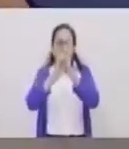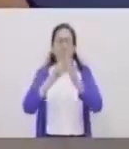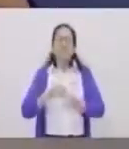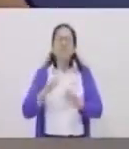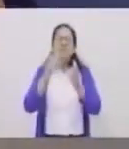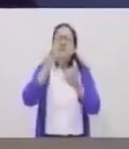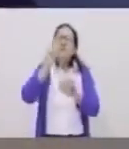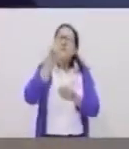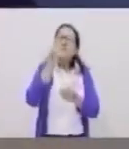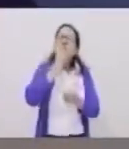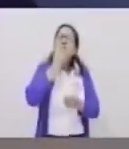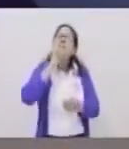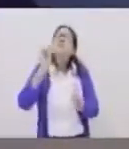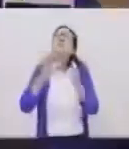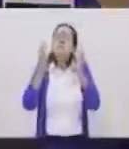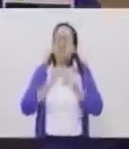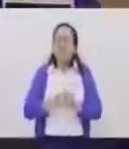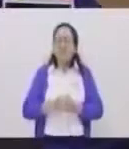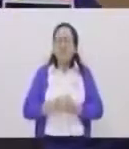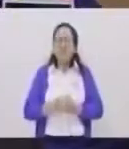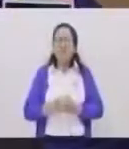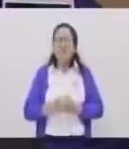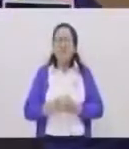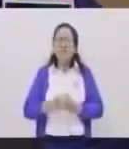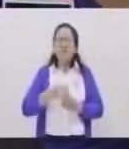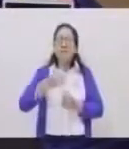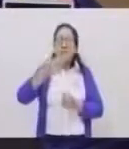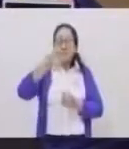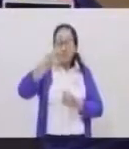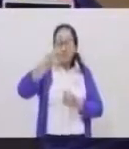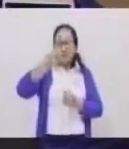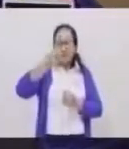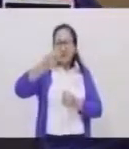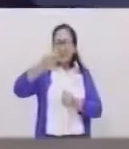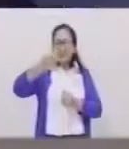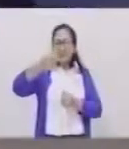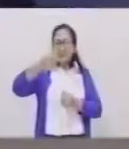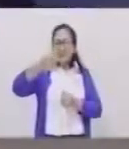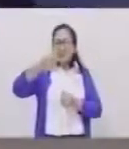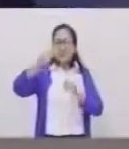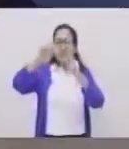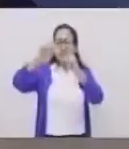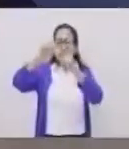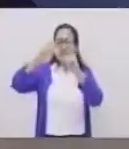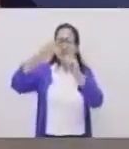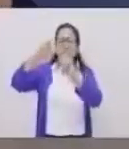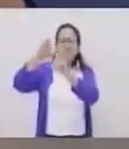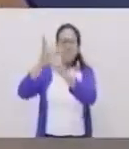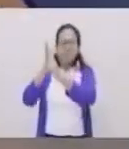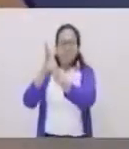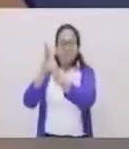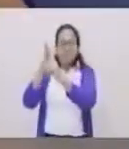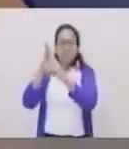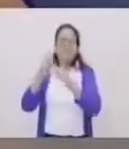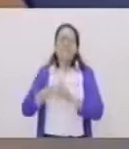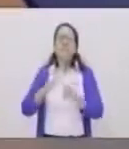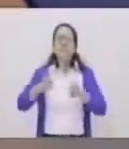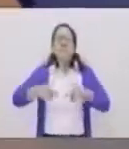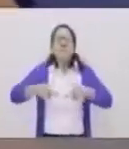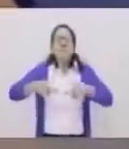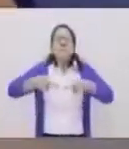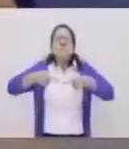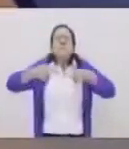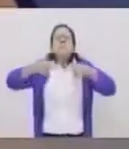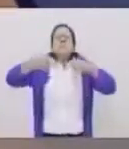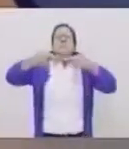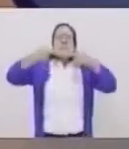plumón y el lápiz debe ir recostado sobre tu dedo medio. Respira